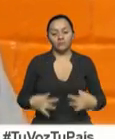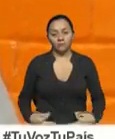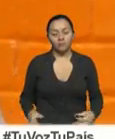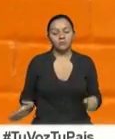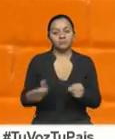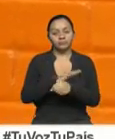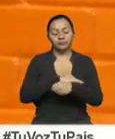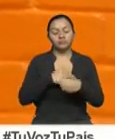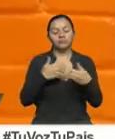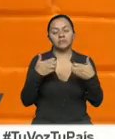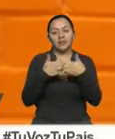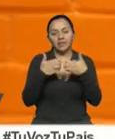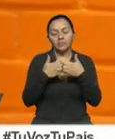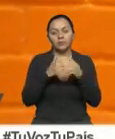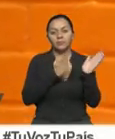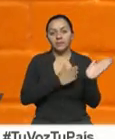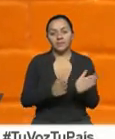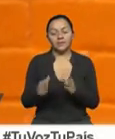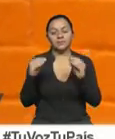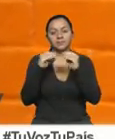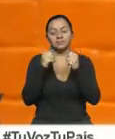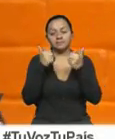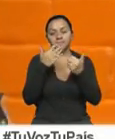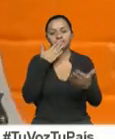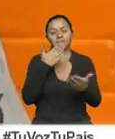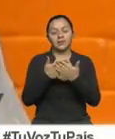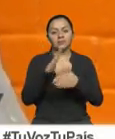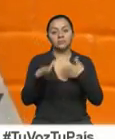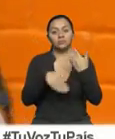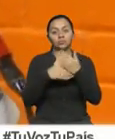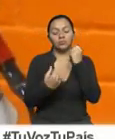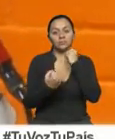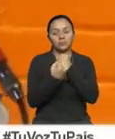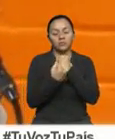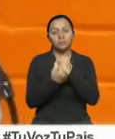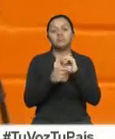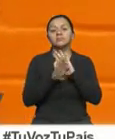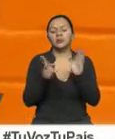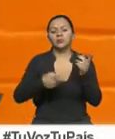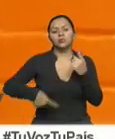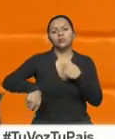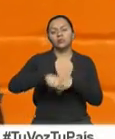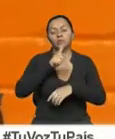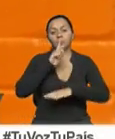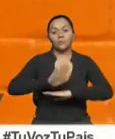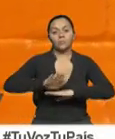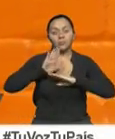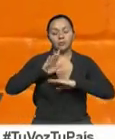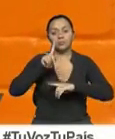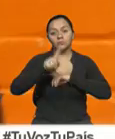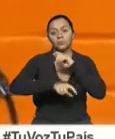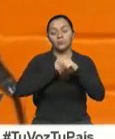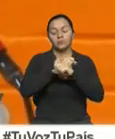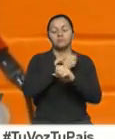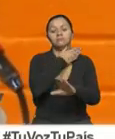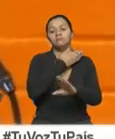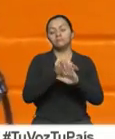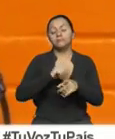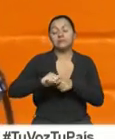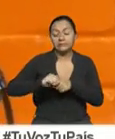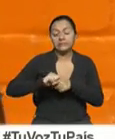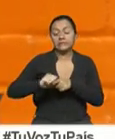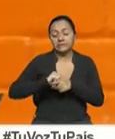para nuestra preparación. Agradecemos por el apoyo. Nosotros nos hemos comprometido a lo largo del año entrenando,